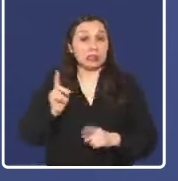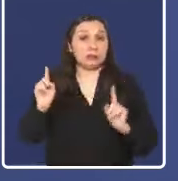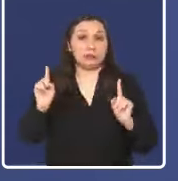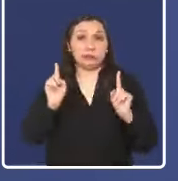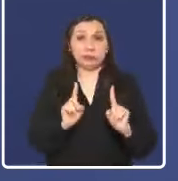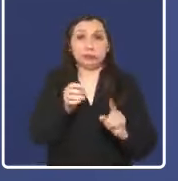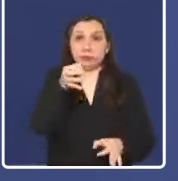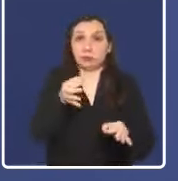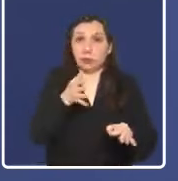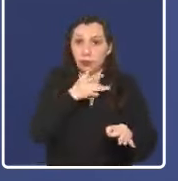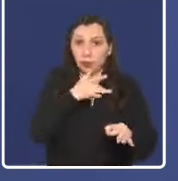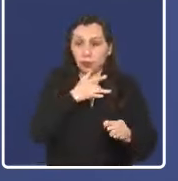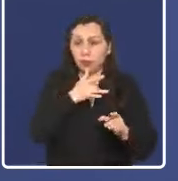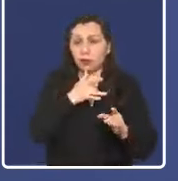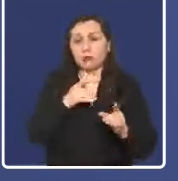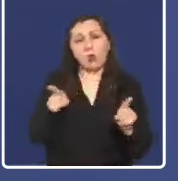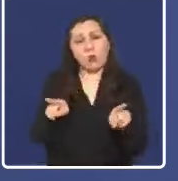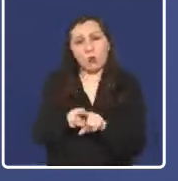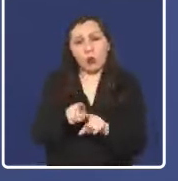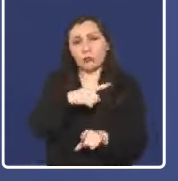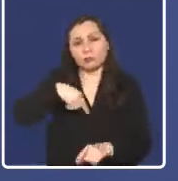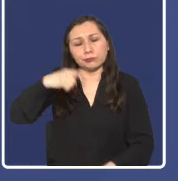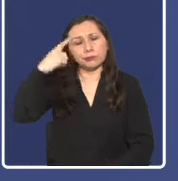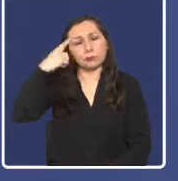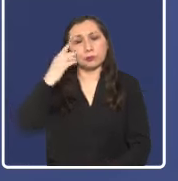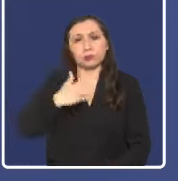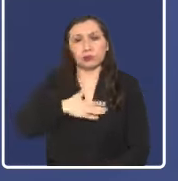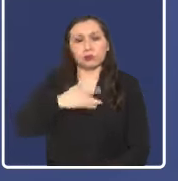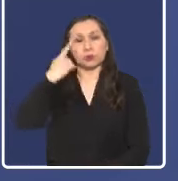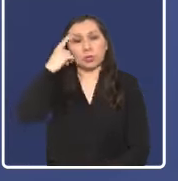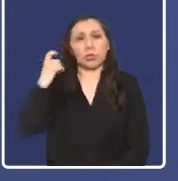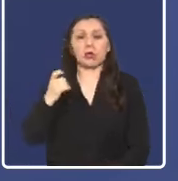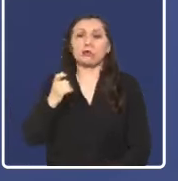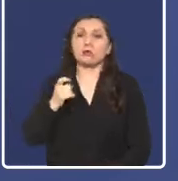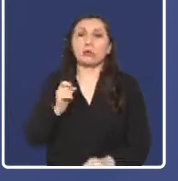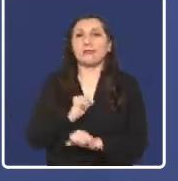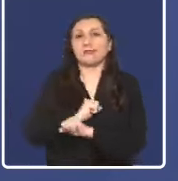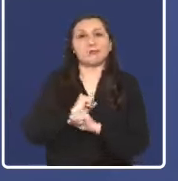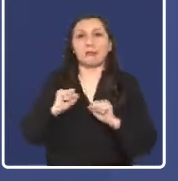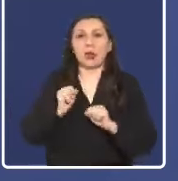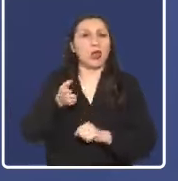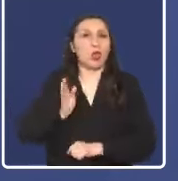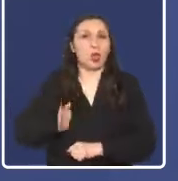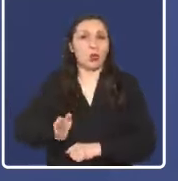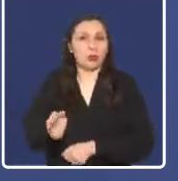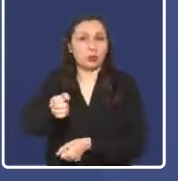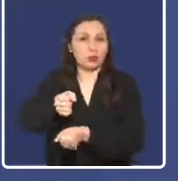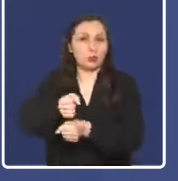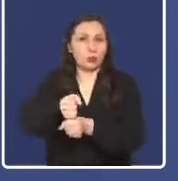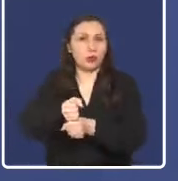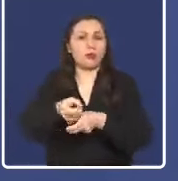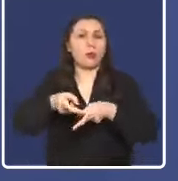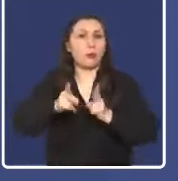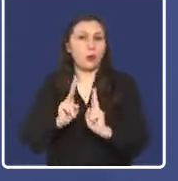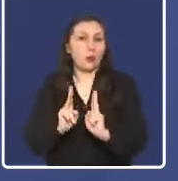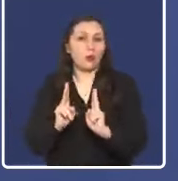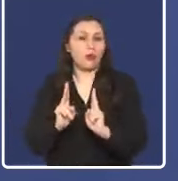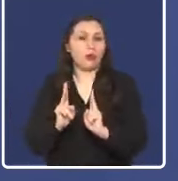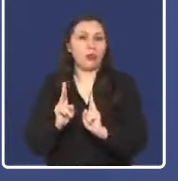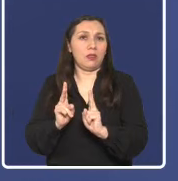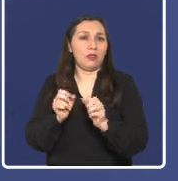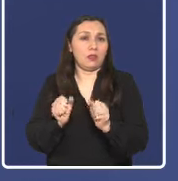formalizado, nos pareció, y a mi criterio, era incompatible con